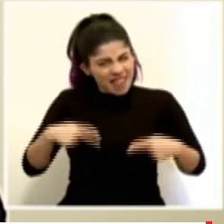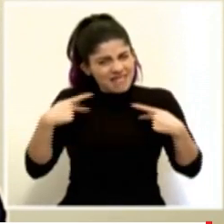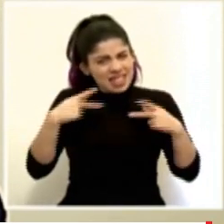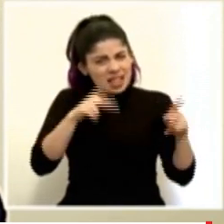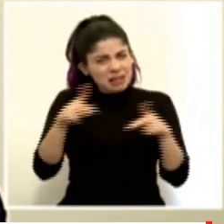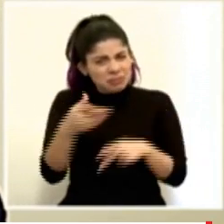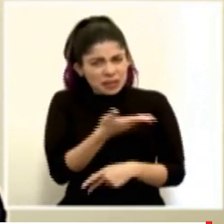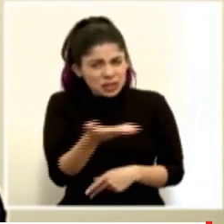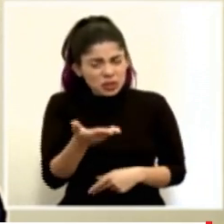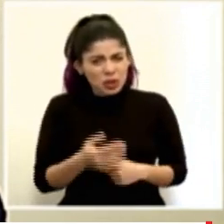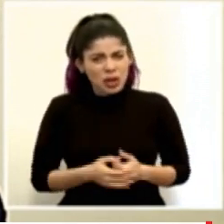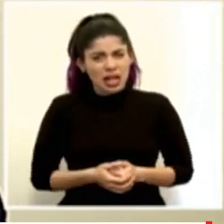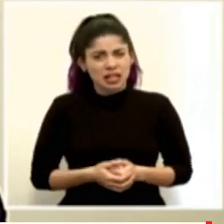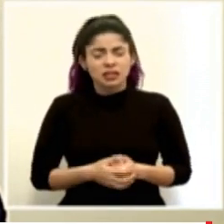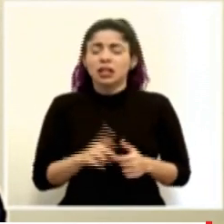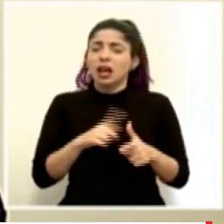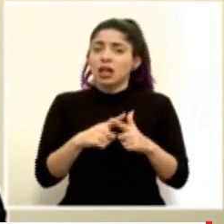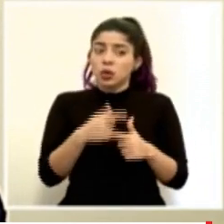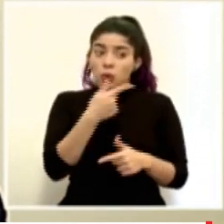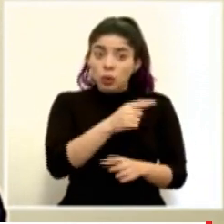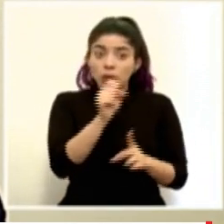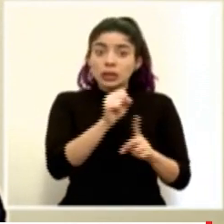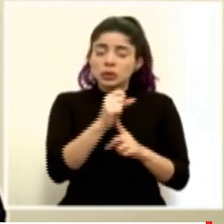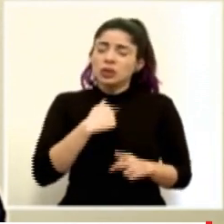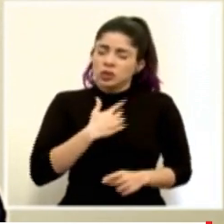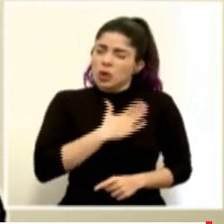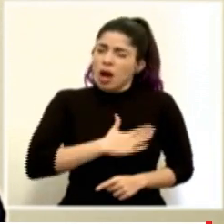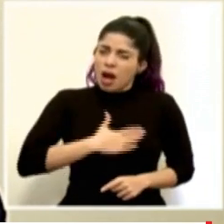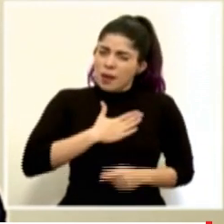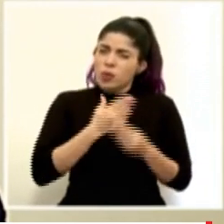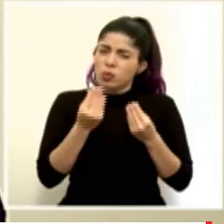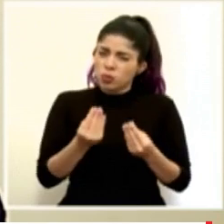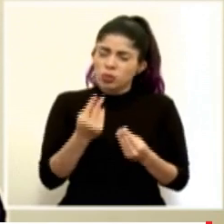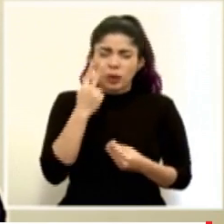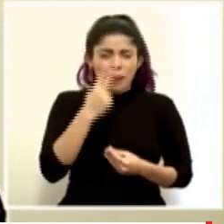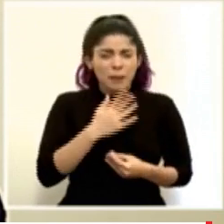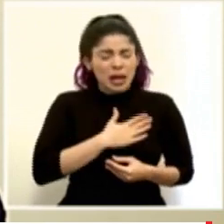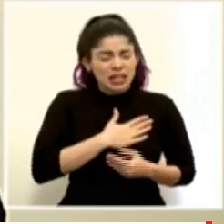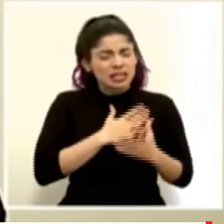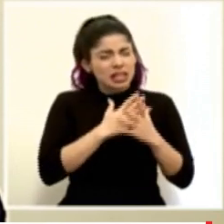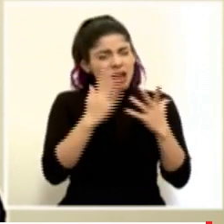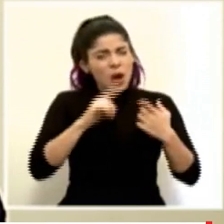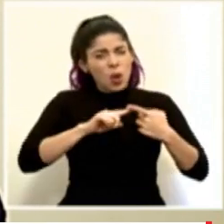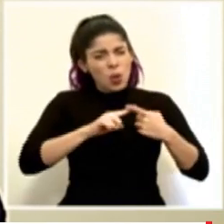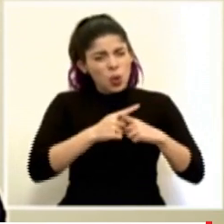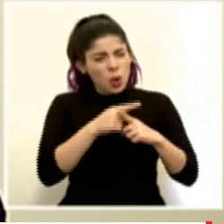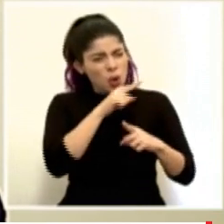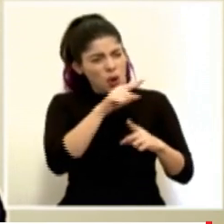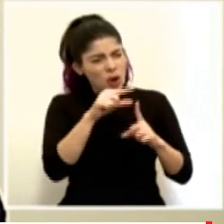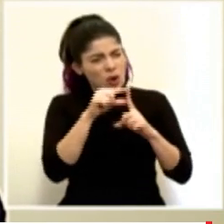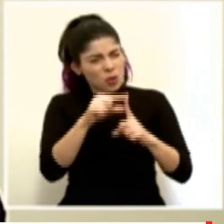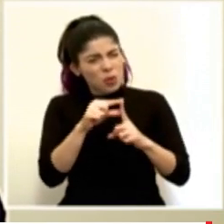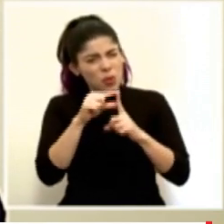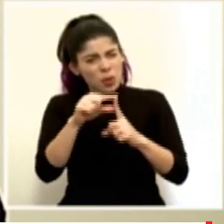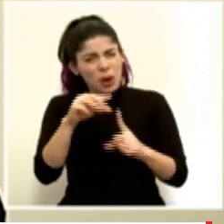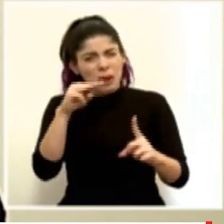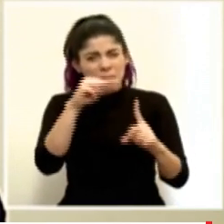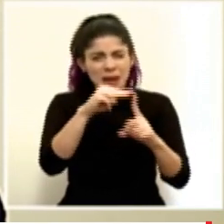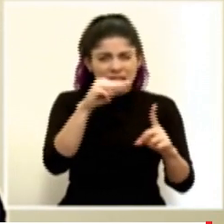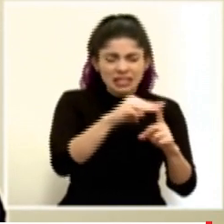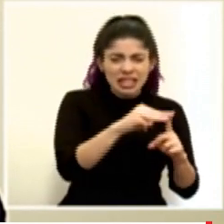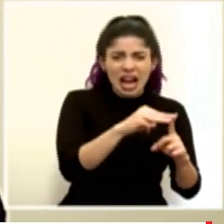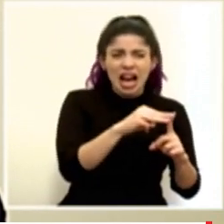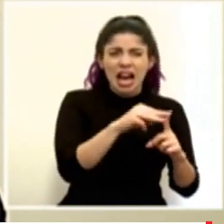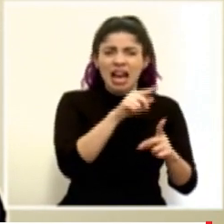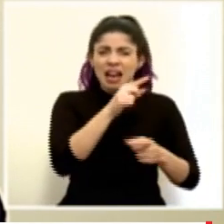humana. Así que en este caso, de verdad, yo lamento mucho y veo con mucho dolor que existan este tipo de mensajes, este tipo